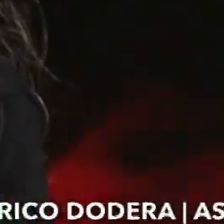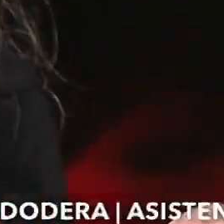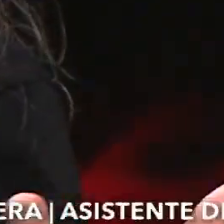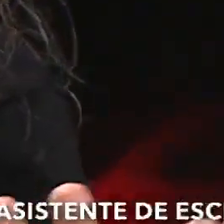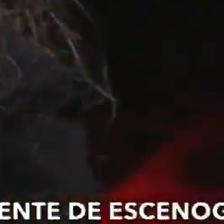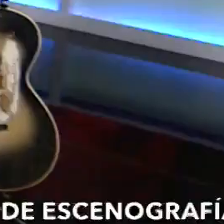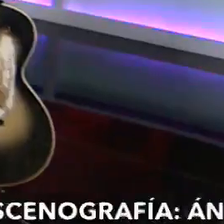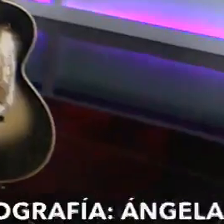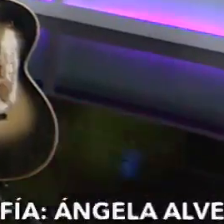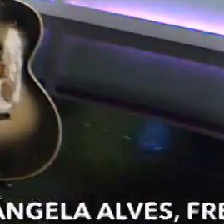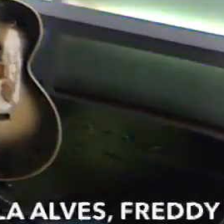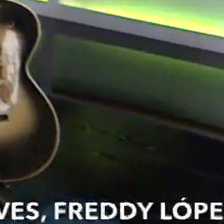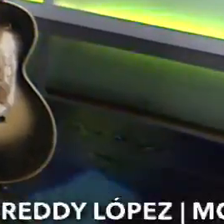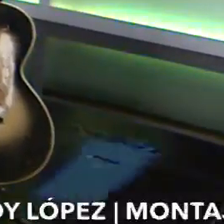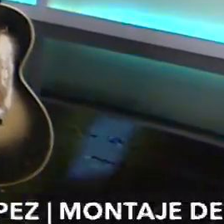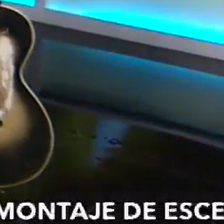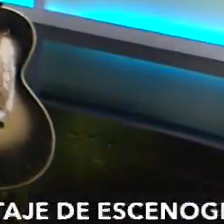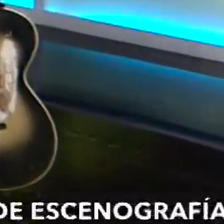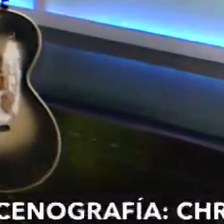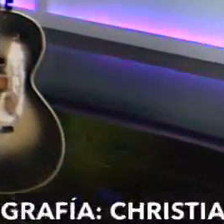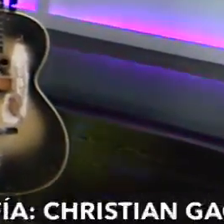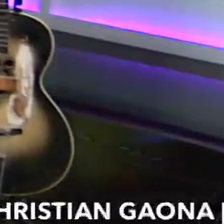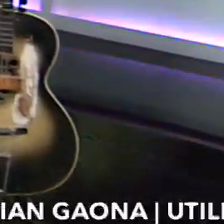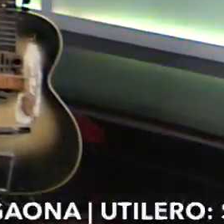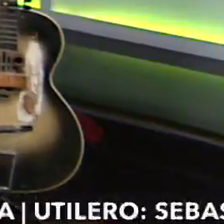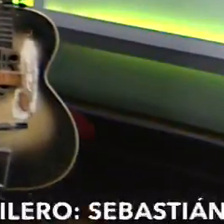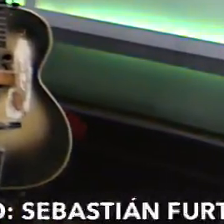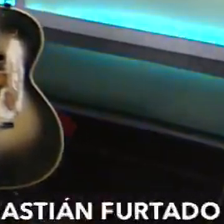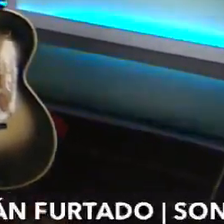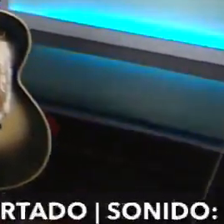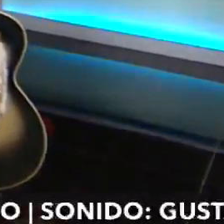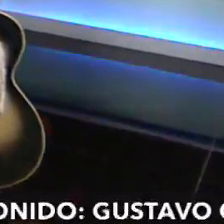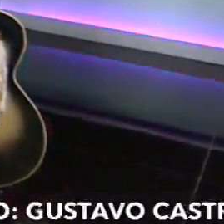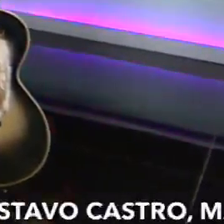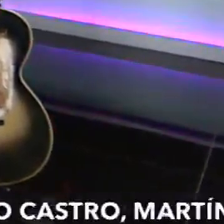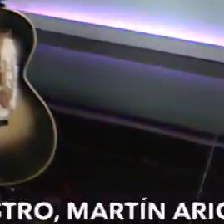Domador, sin fiera feroz,